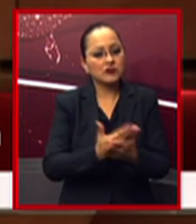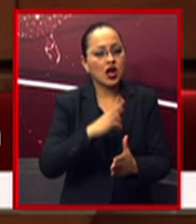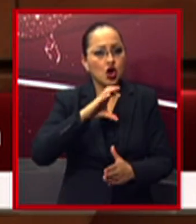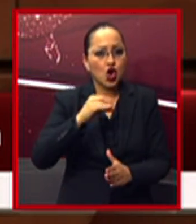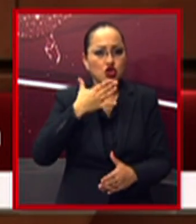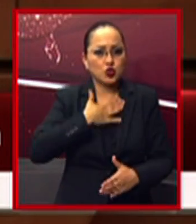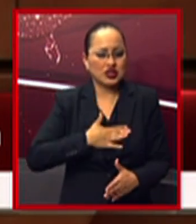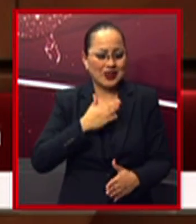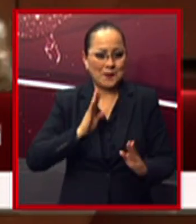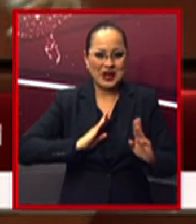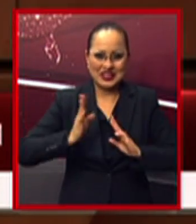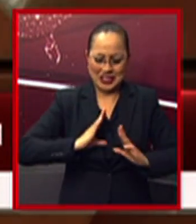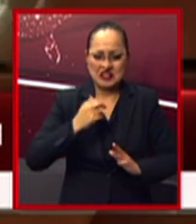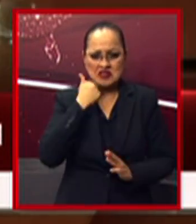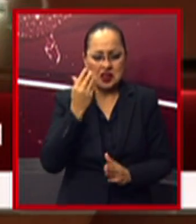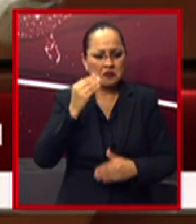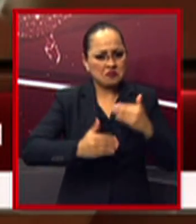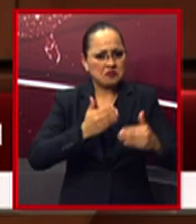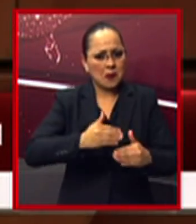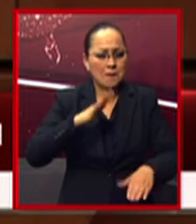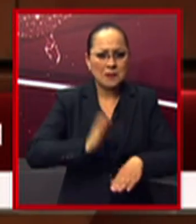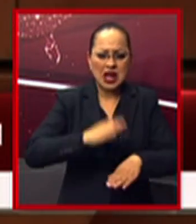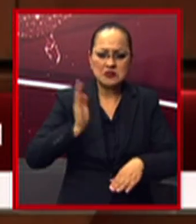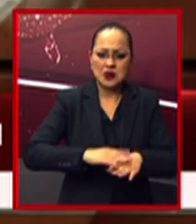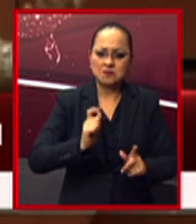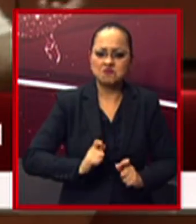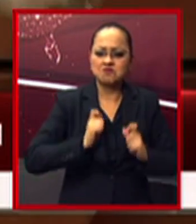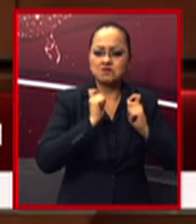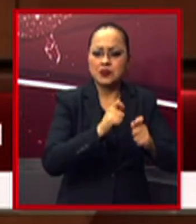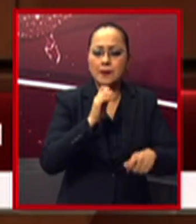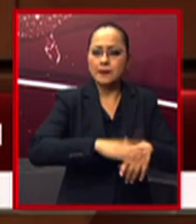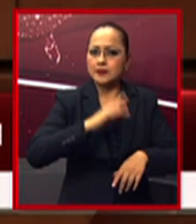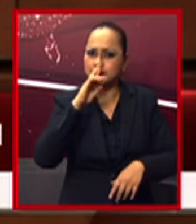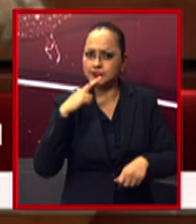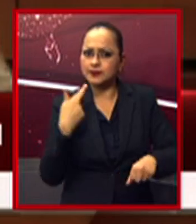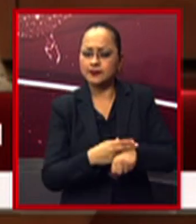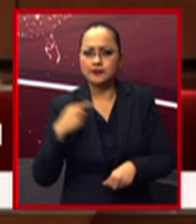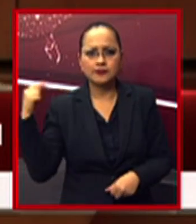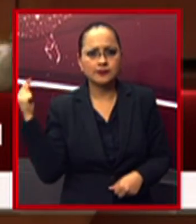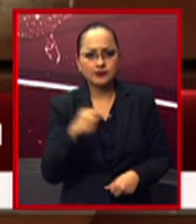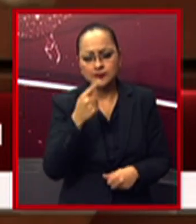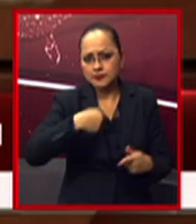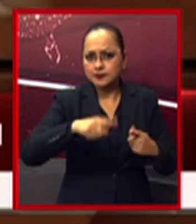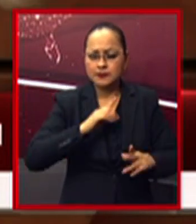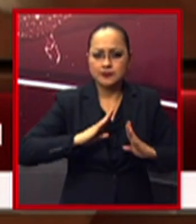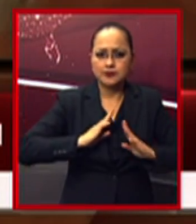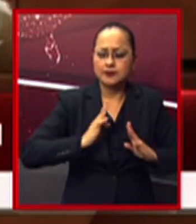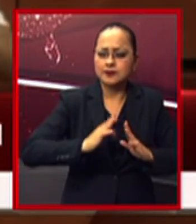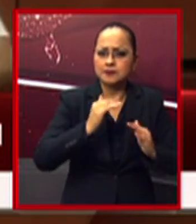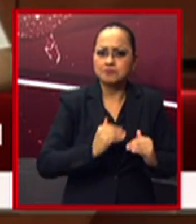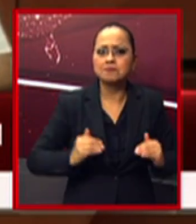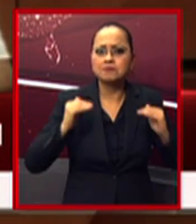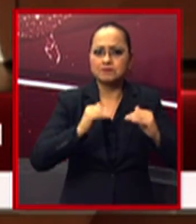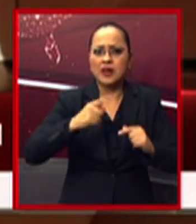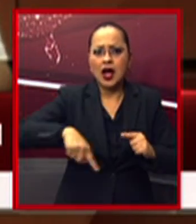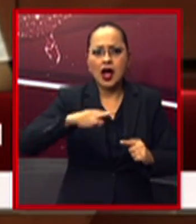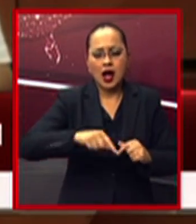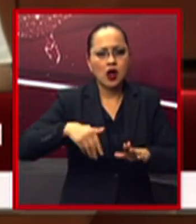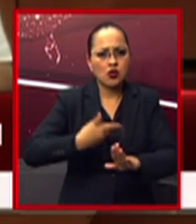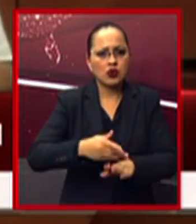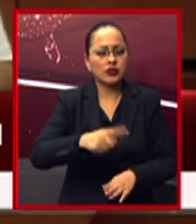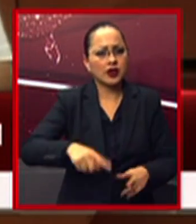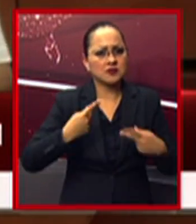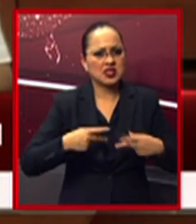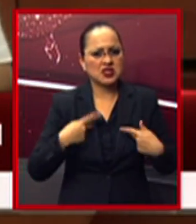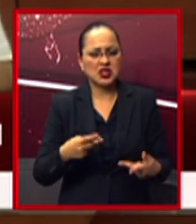de Justicia Militar para dar supremacía al régimen militar sobre el poder civil del Estado.